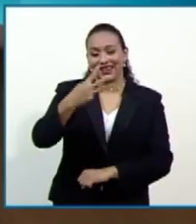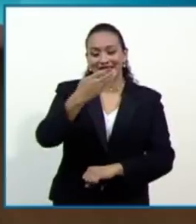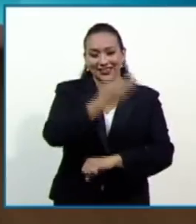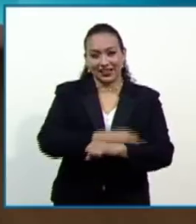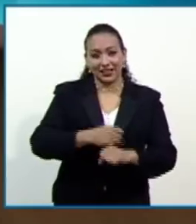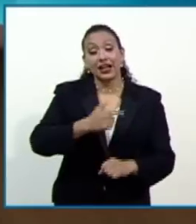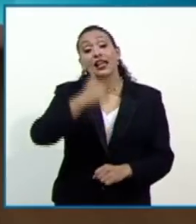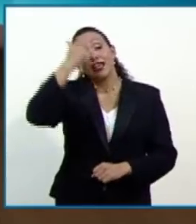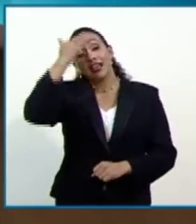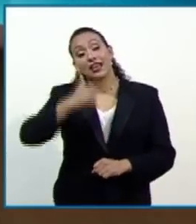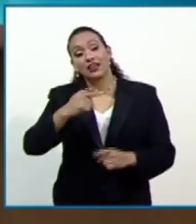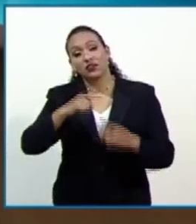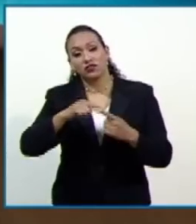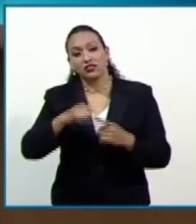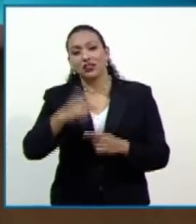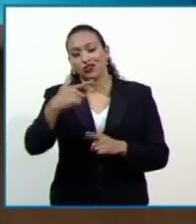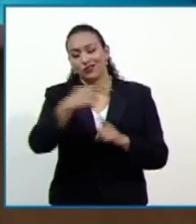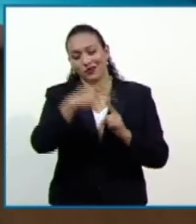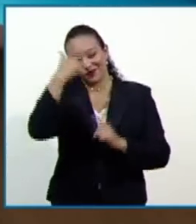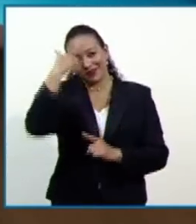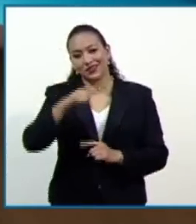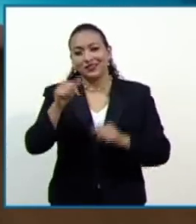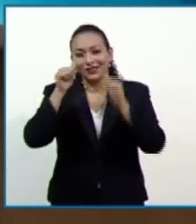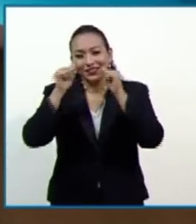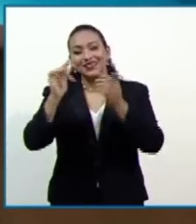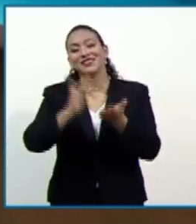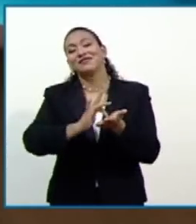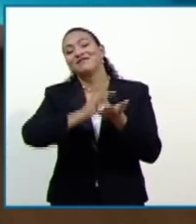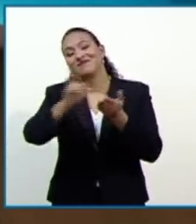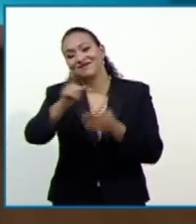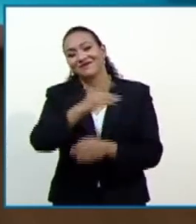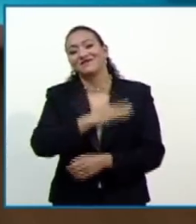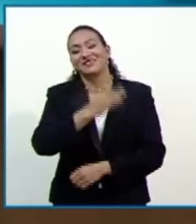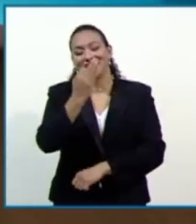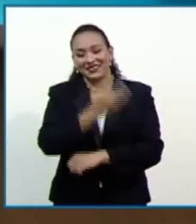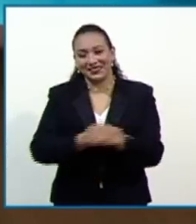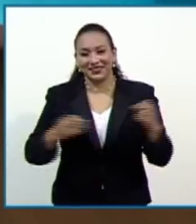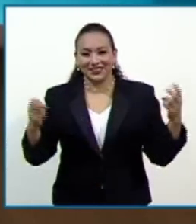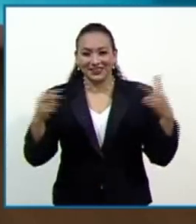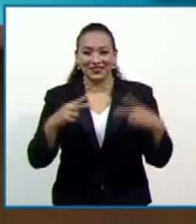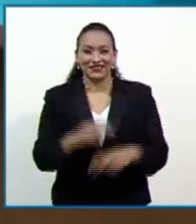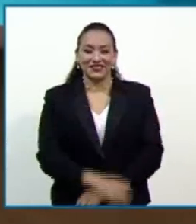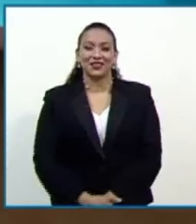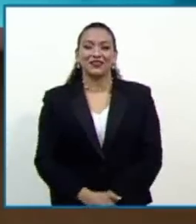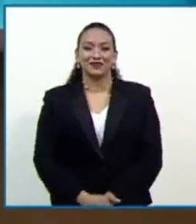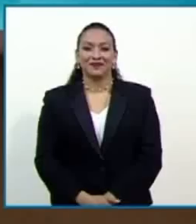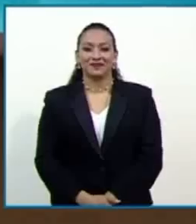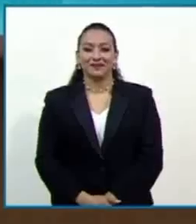noticiario nocturno a las 20:30 horas. Agradecemos su atención. Muy buena tarde. Hasta pronto.